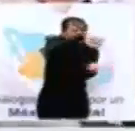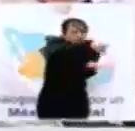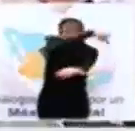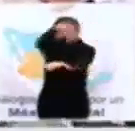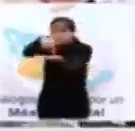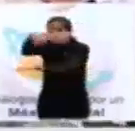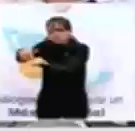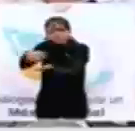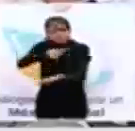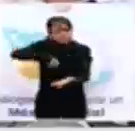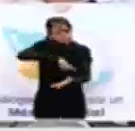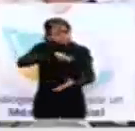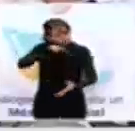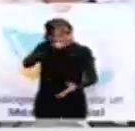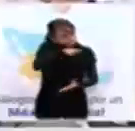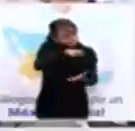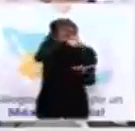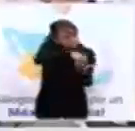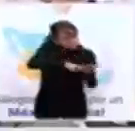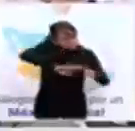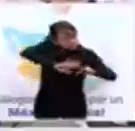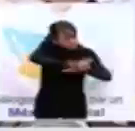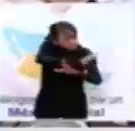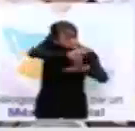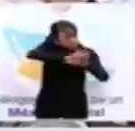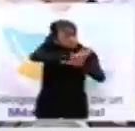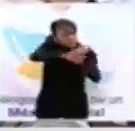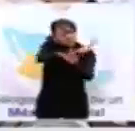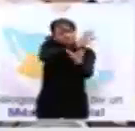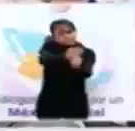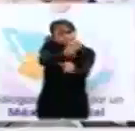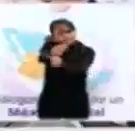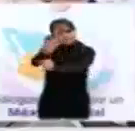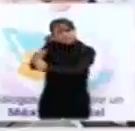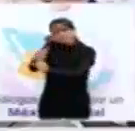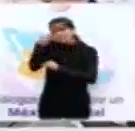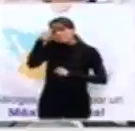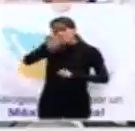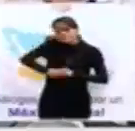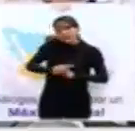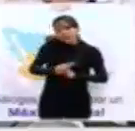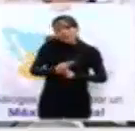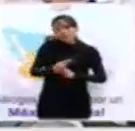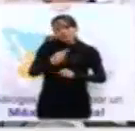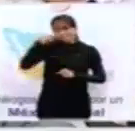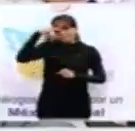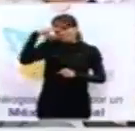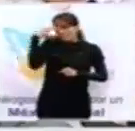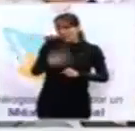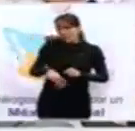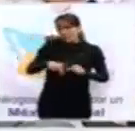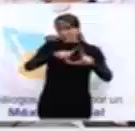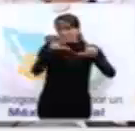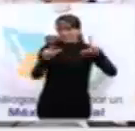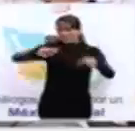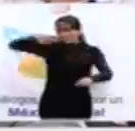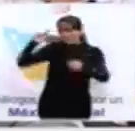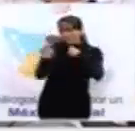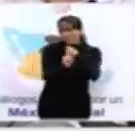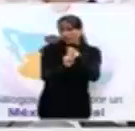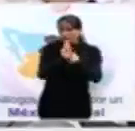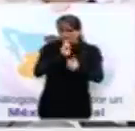reforma al campo, digo intento porque en eso estamos, para precisamente tener un país con